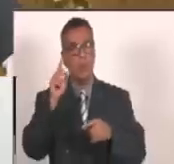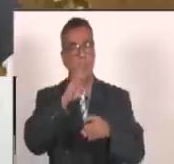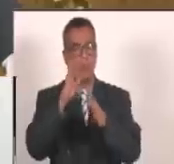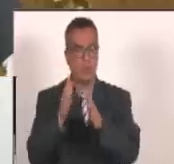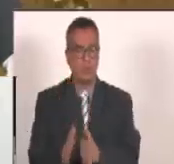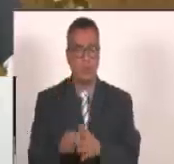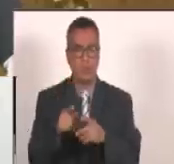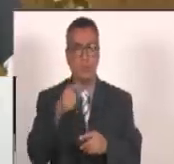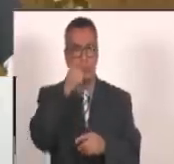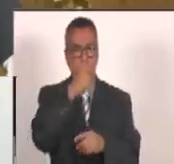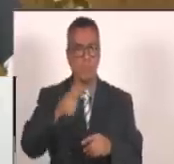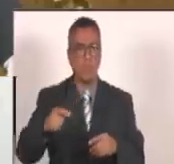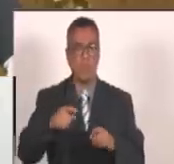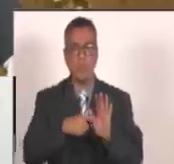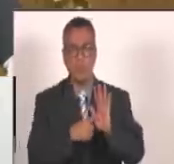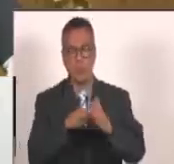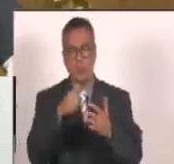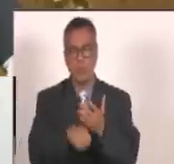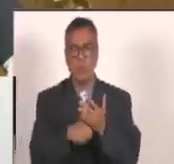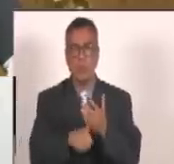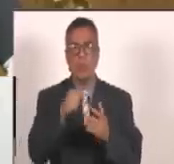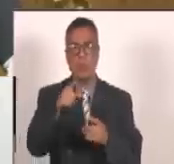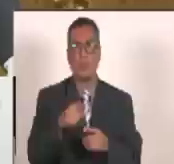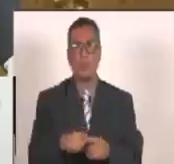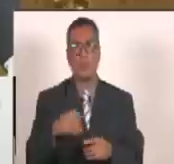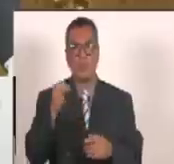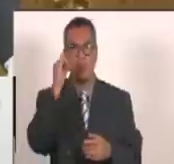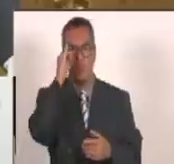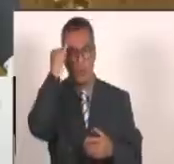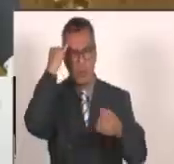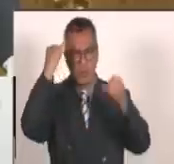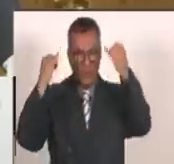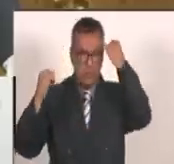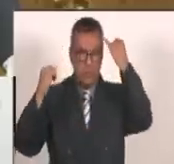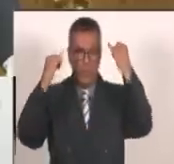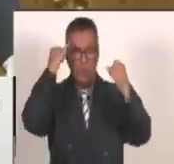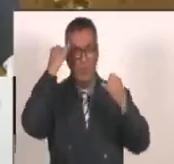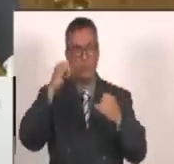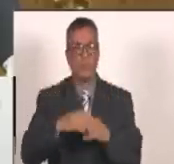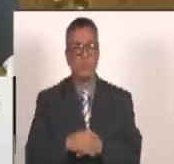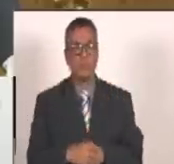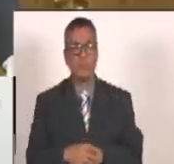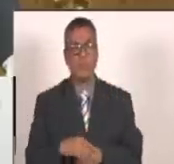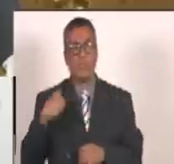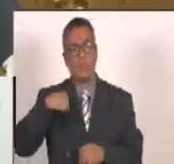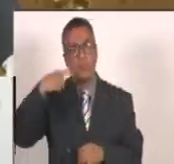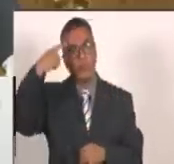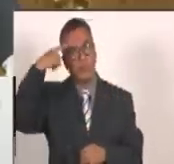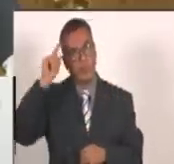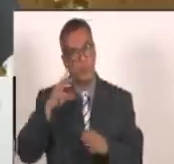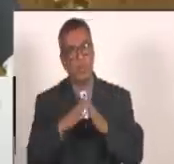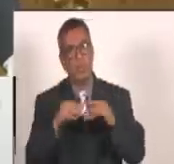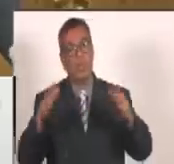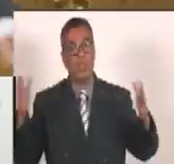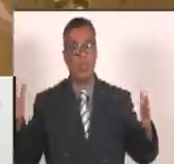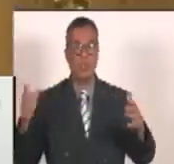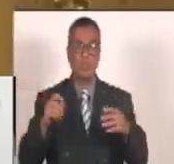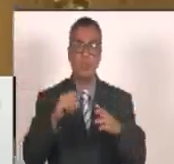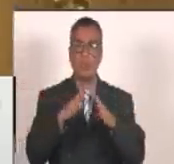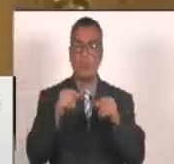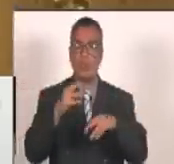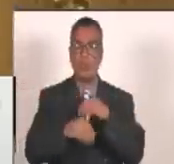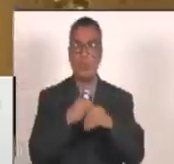venezolano, a su identidad, a su idiosincrasia. A pesar de estos grandes